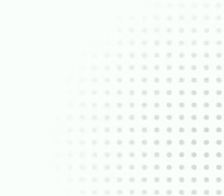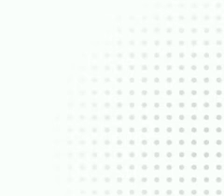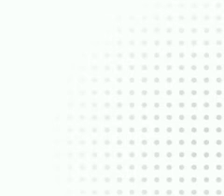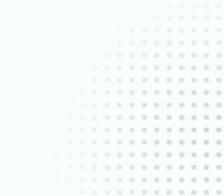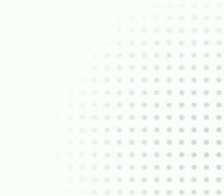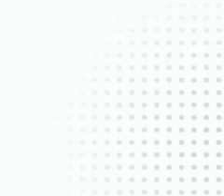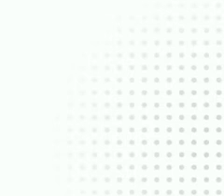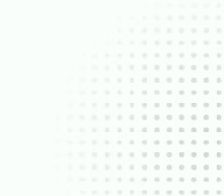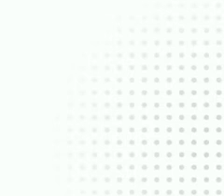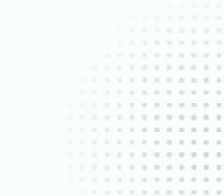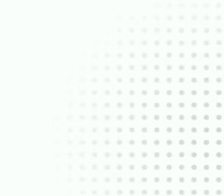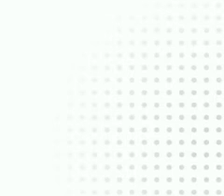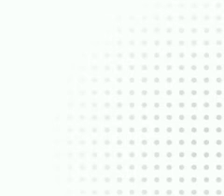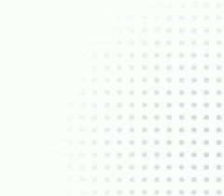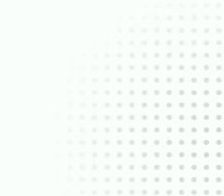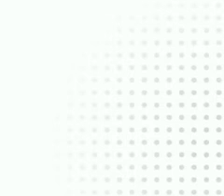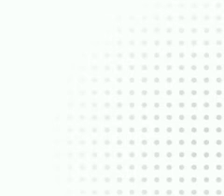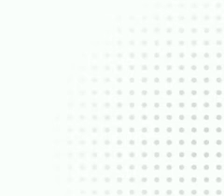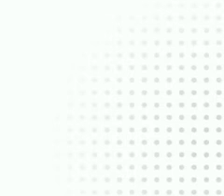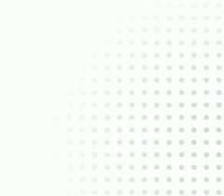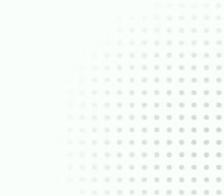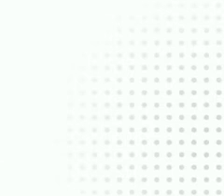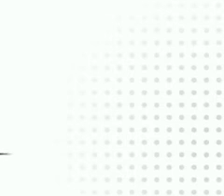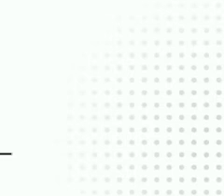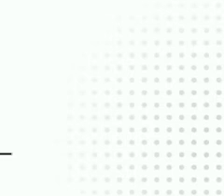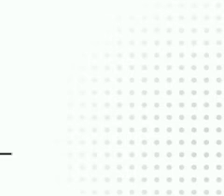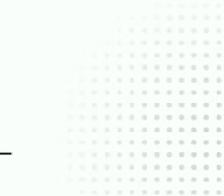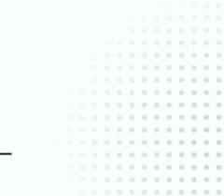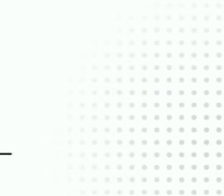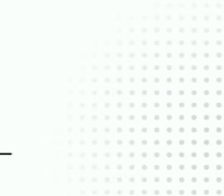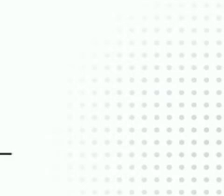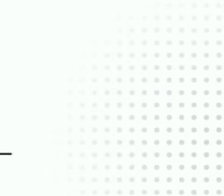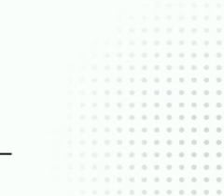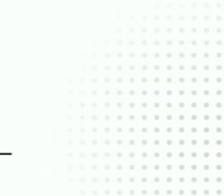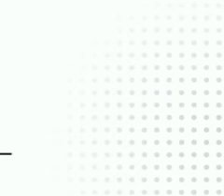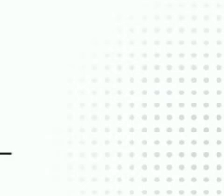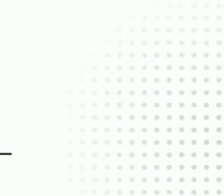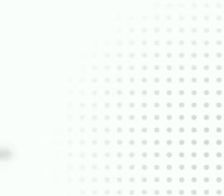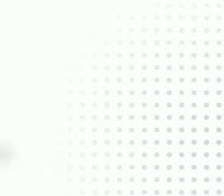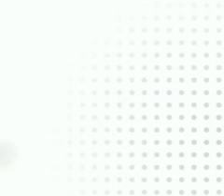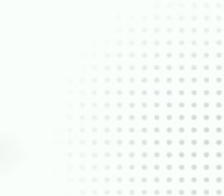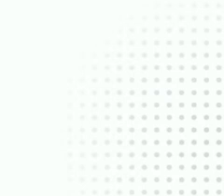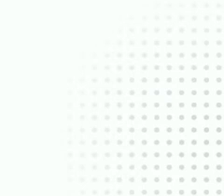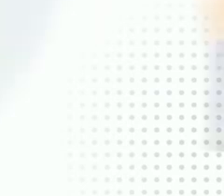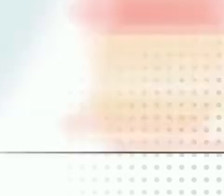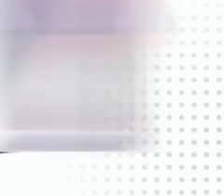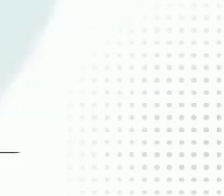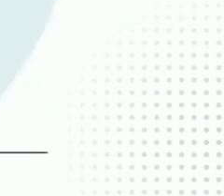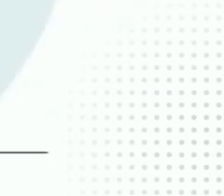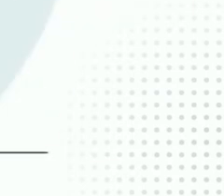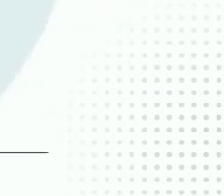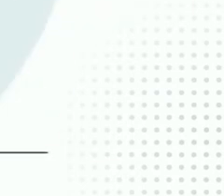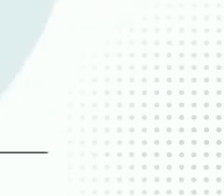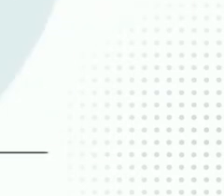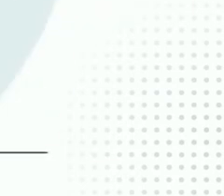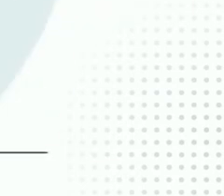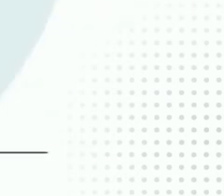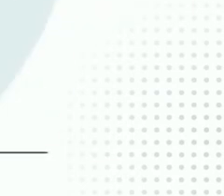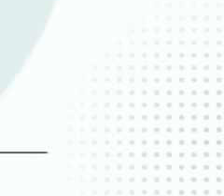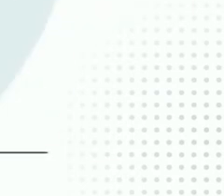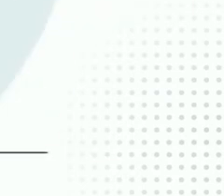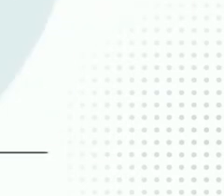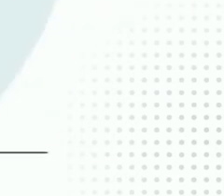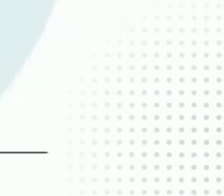evitar aglomeraciones en los recintos electorales. Este sistema cuenta con inteligencia artificial para activar una alerta en